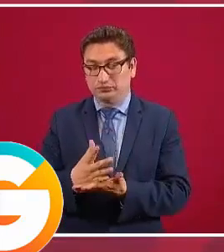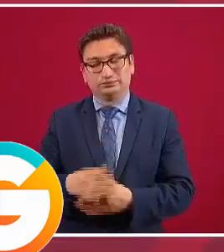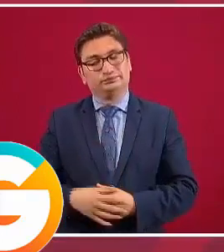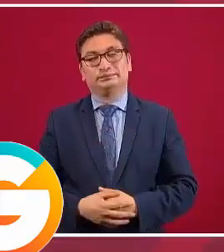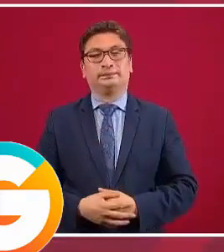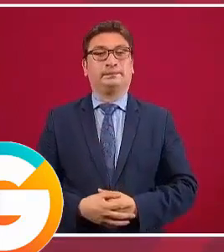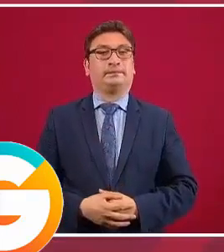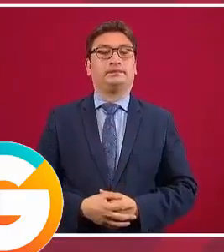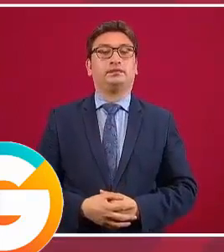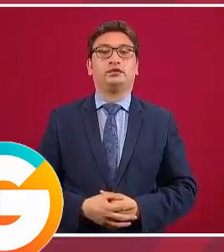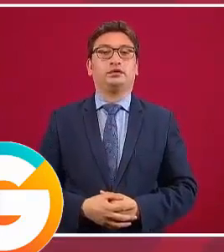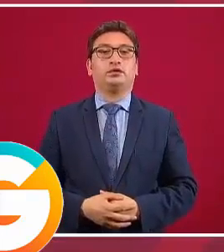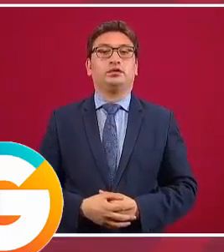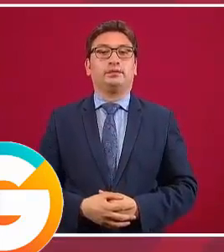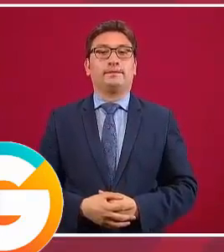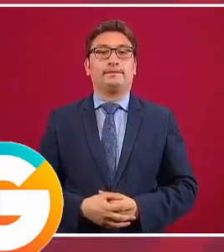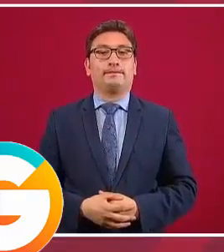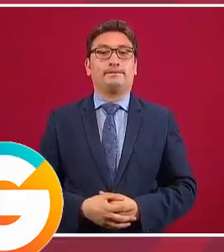los que